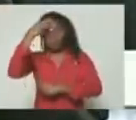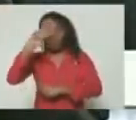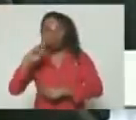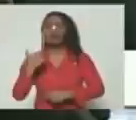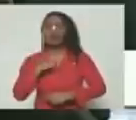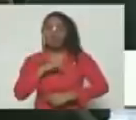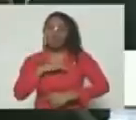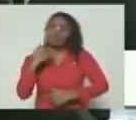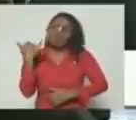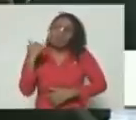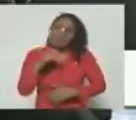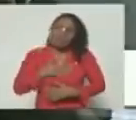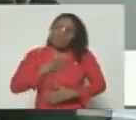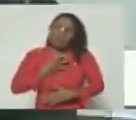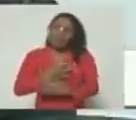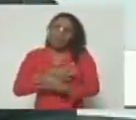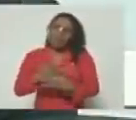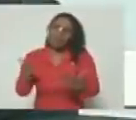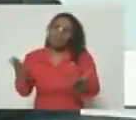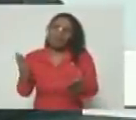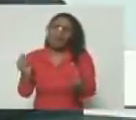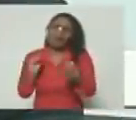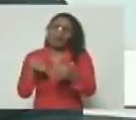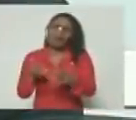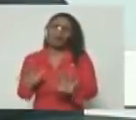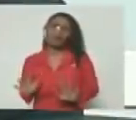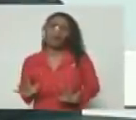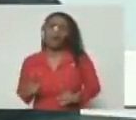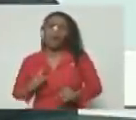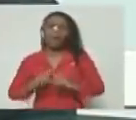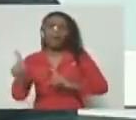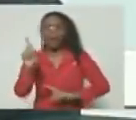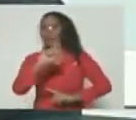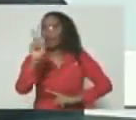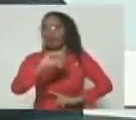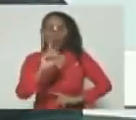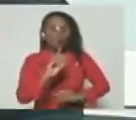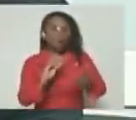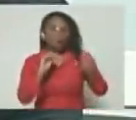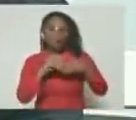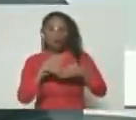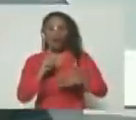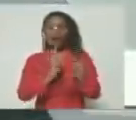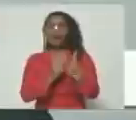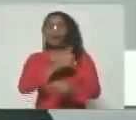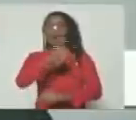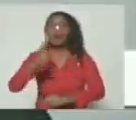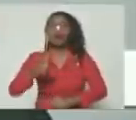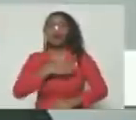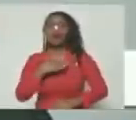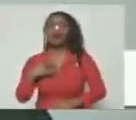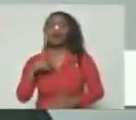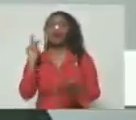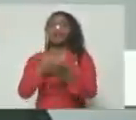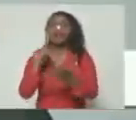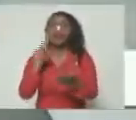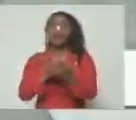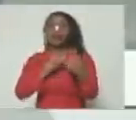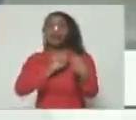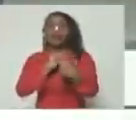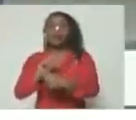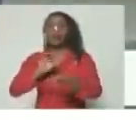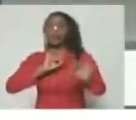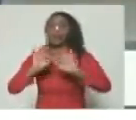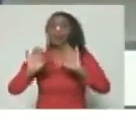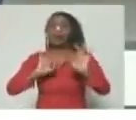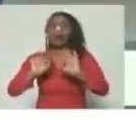acuerdo. Lo que no estamos de acuerdo es que alguna gente se diga que quiera participar en el diálogo y esté